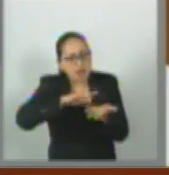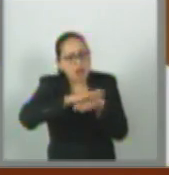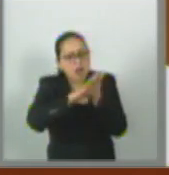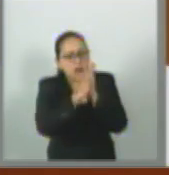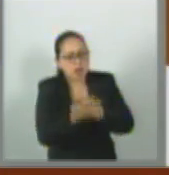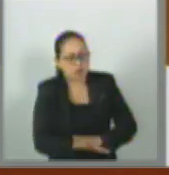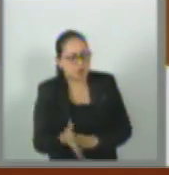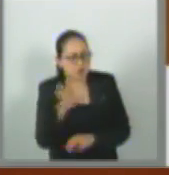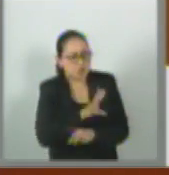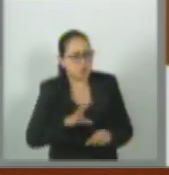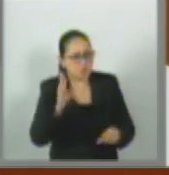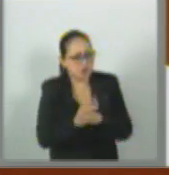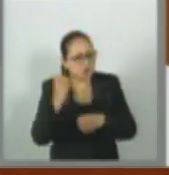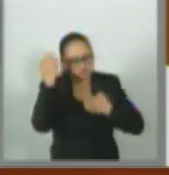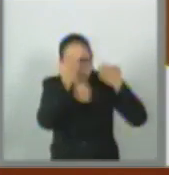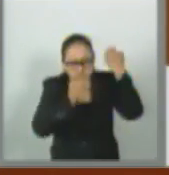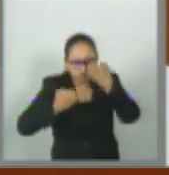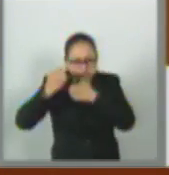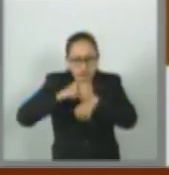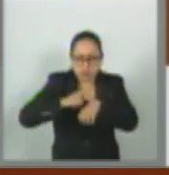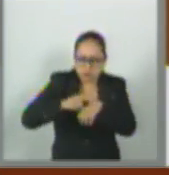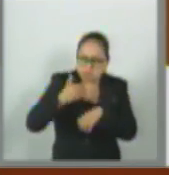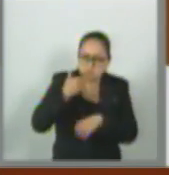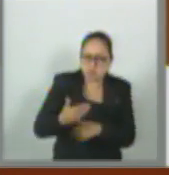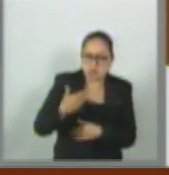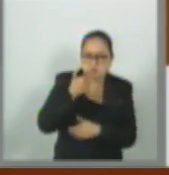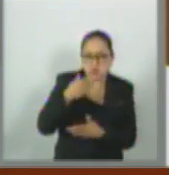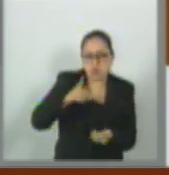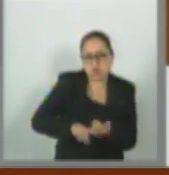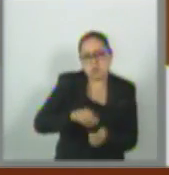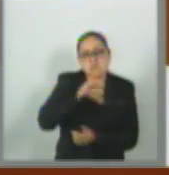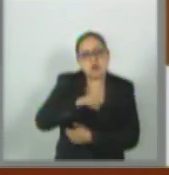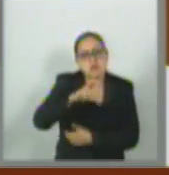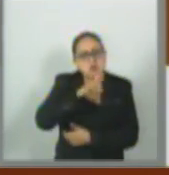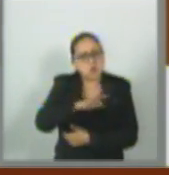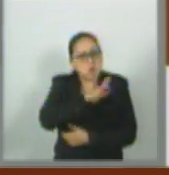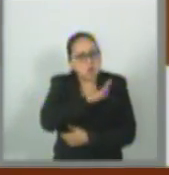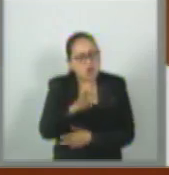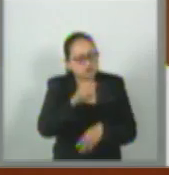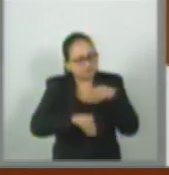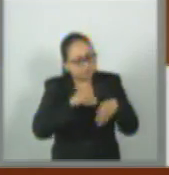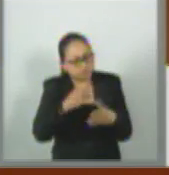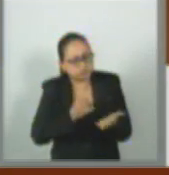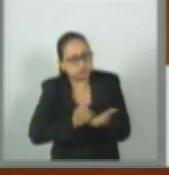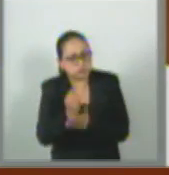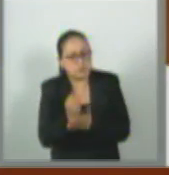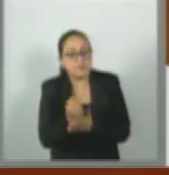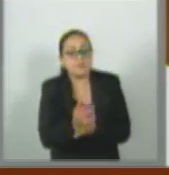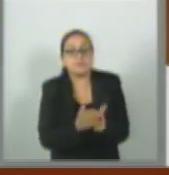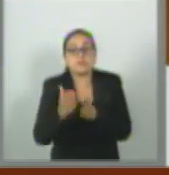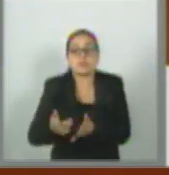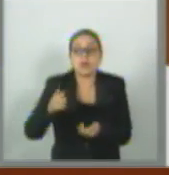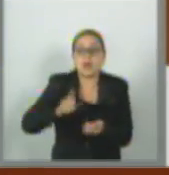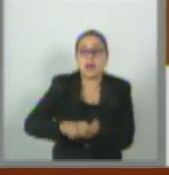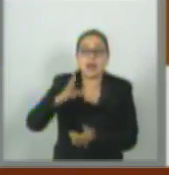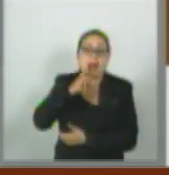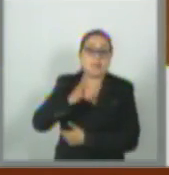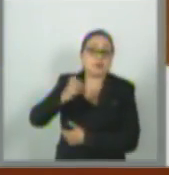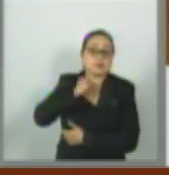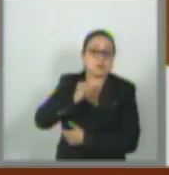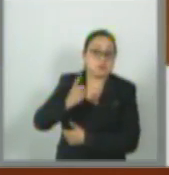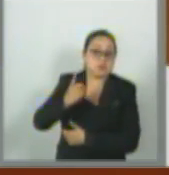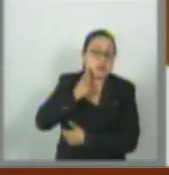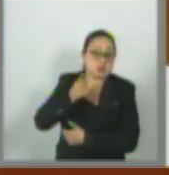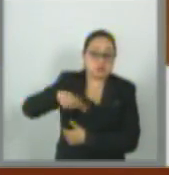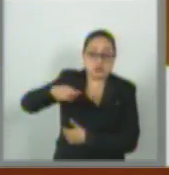profundidad con tiempo y facilitando su decisión de manera que facilitan a las cámaras el que puedan